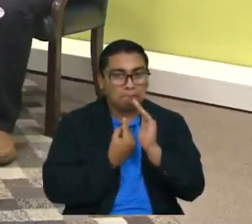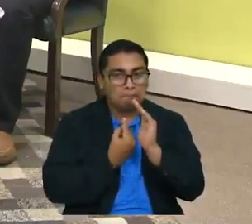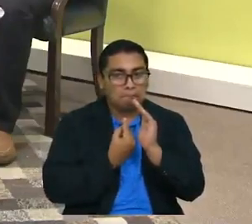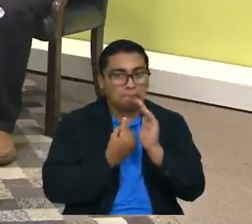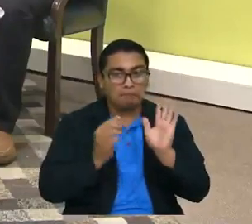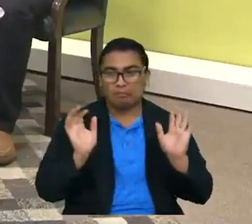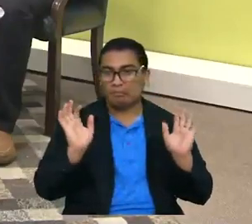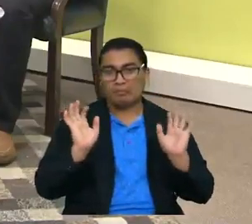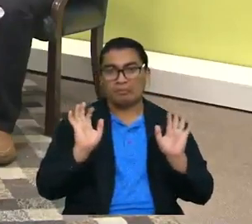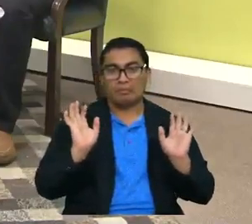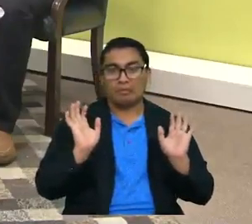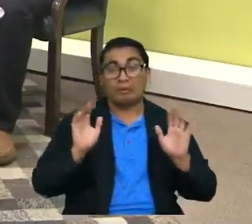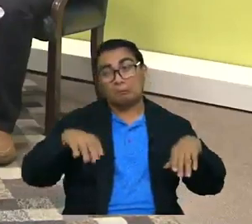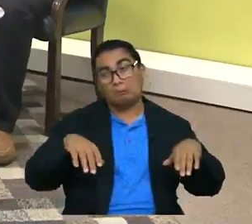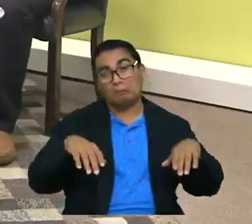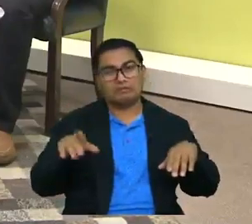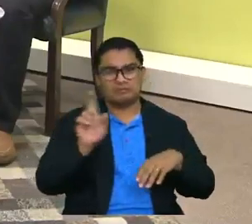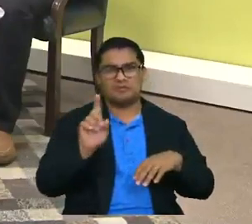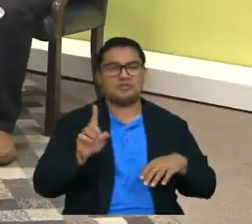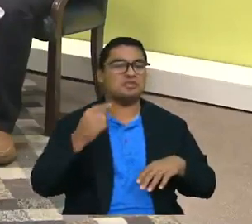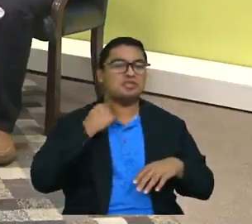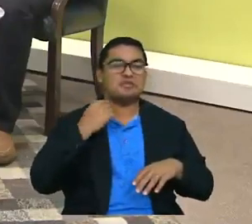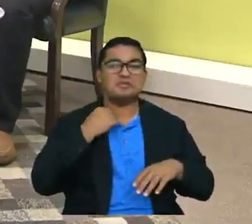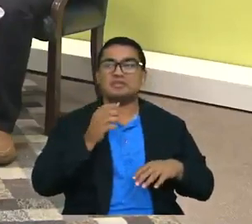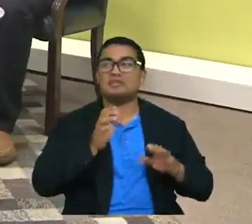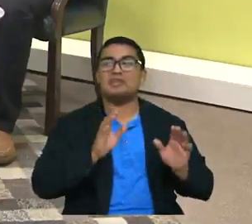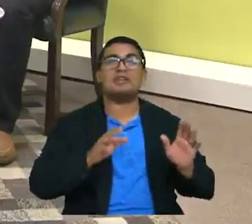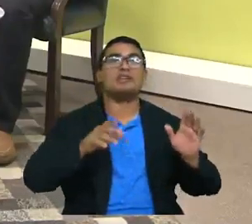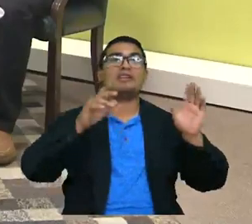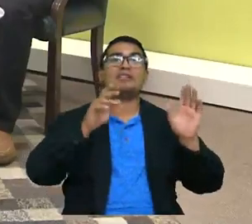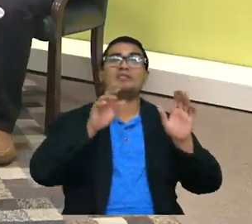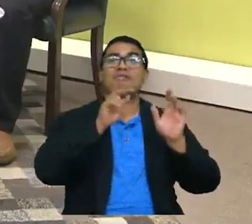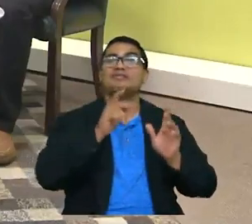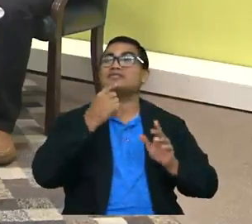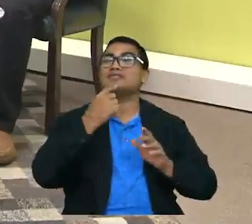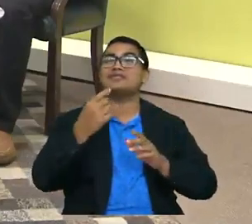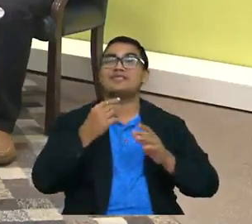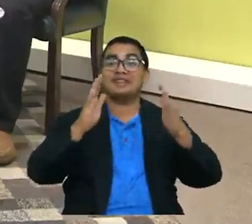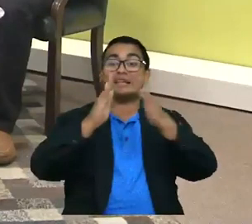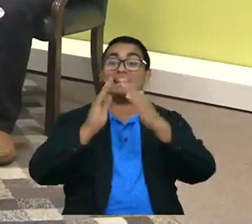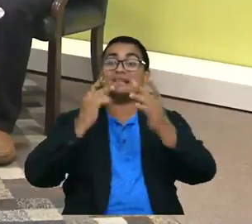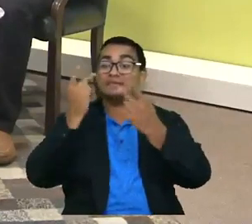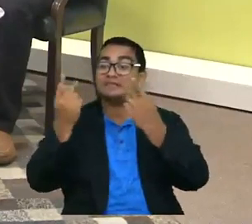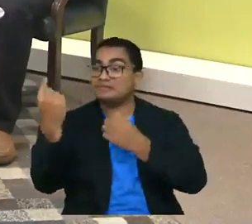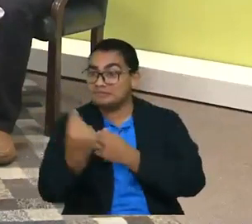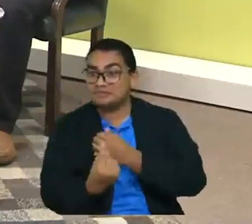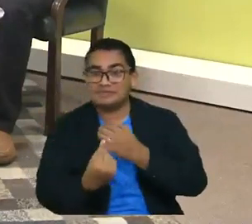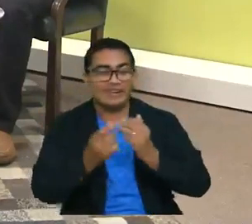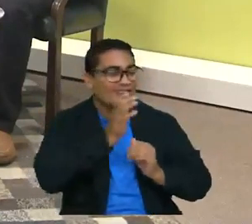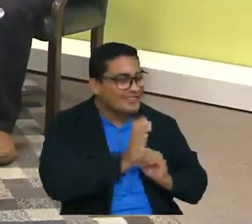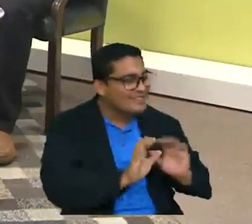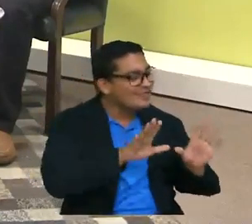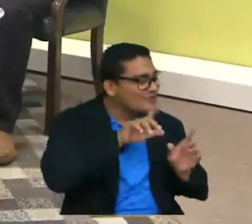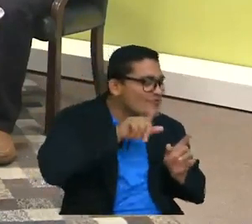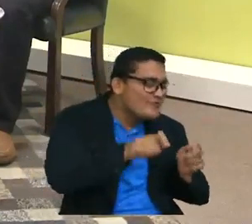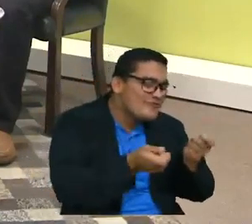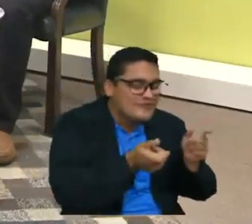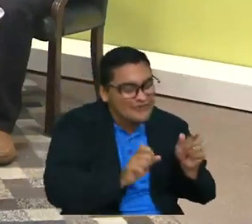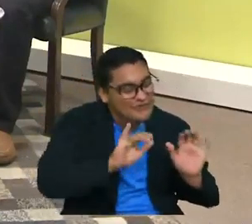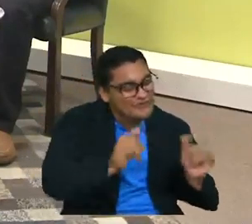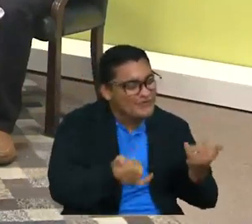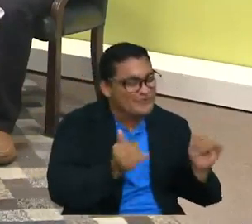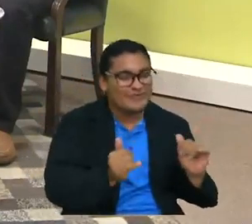tocar, siempre está que alguien llegó a tu casa, chineó al niño, a lo mejor no se lavó las manos, el niño le tocó las manos, y